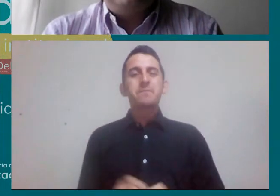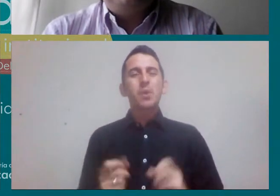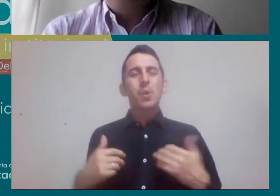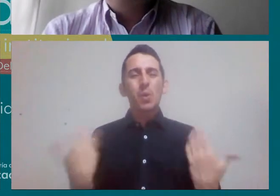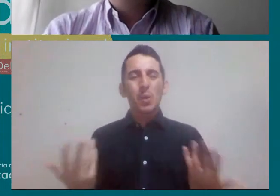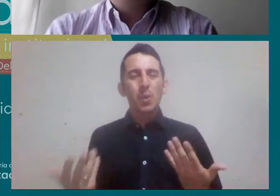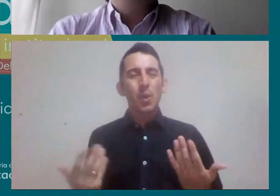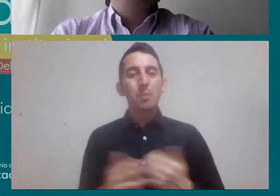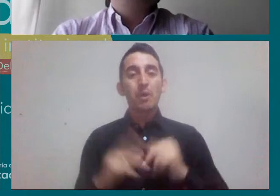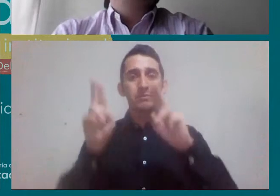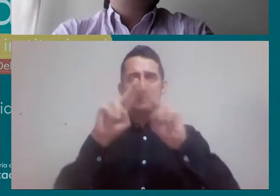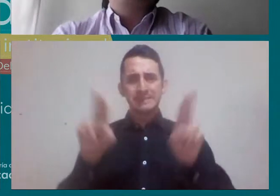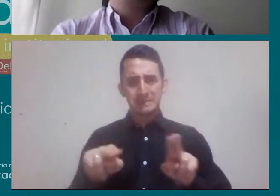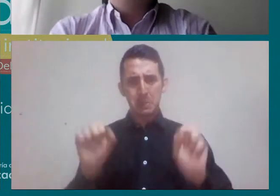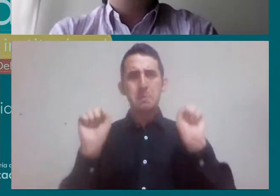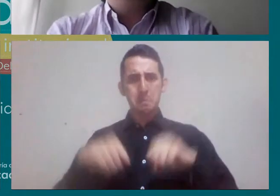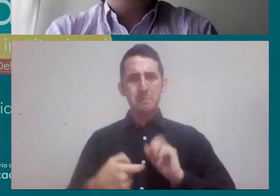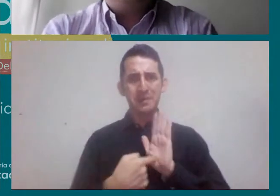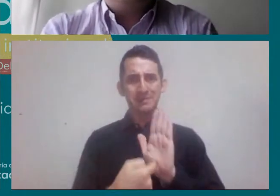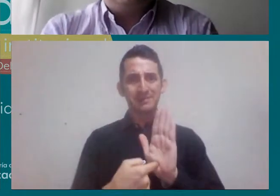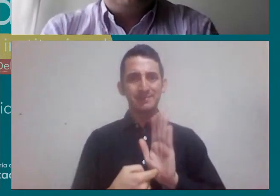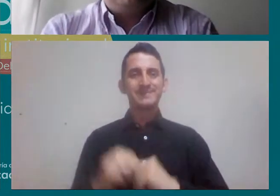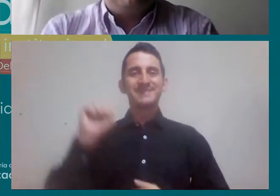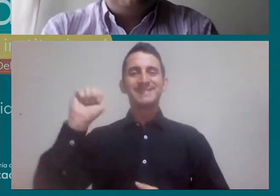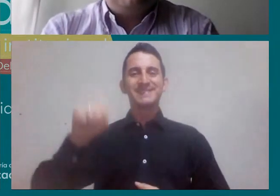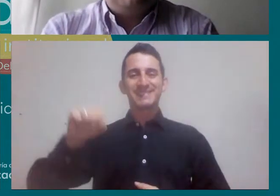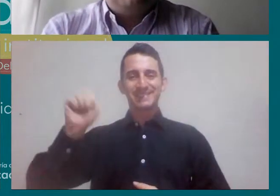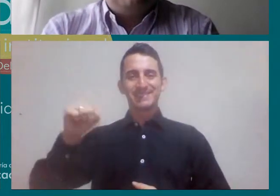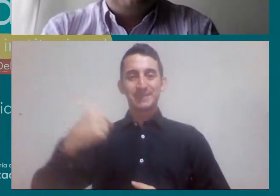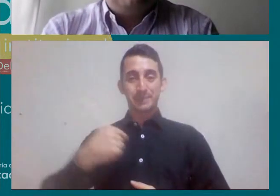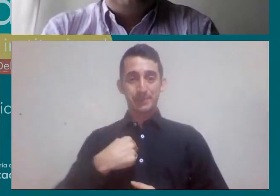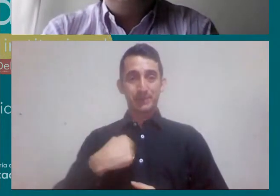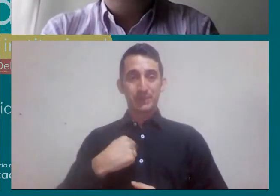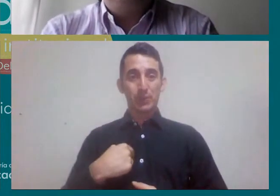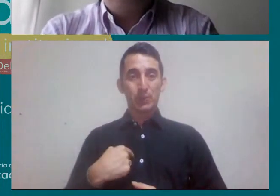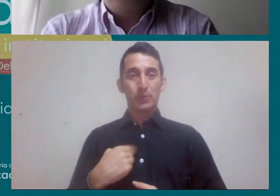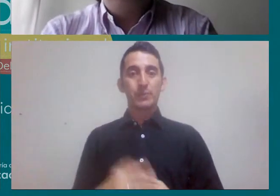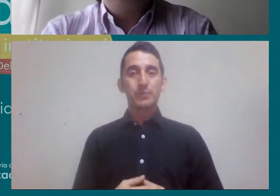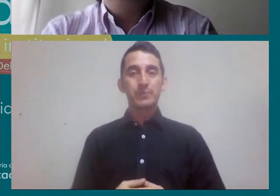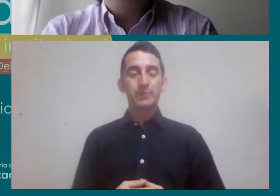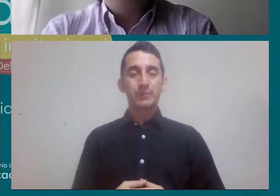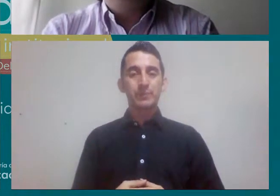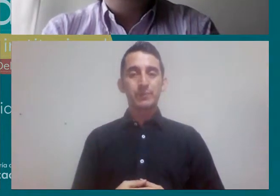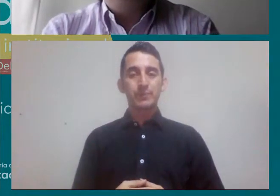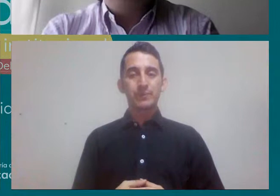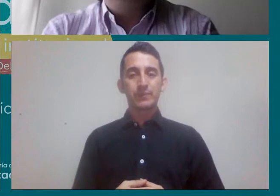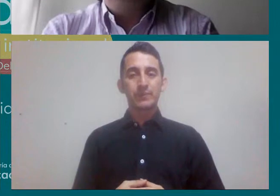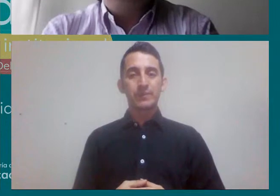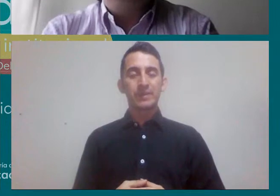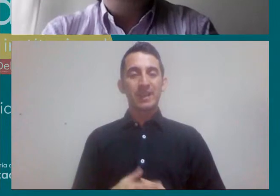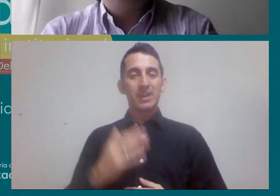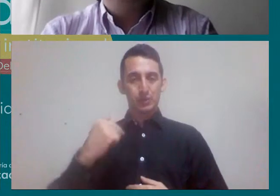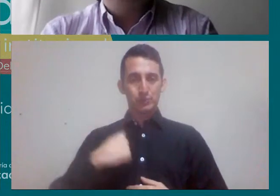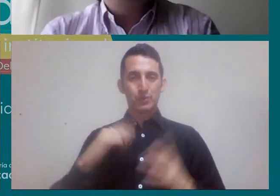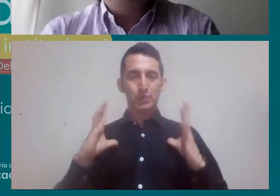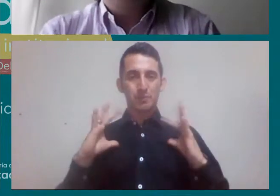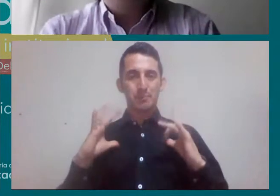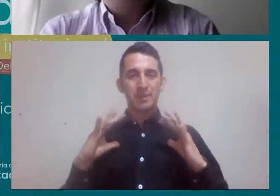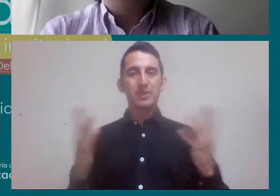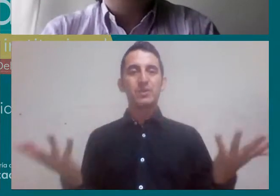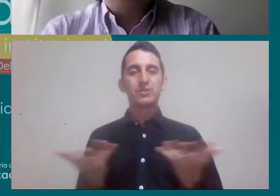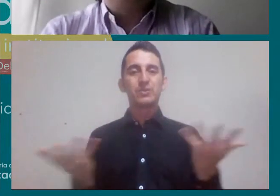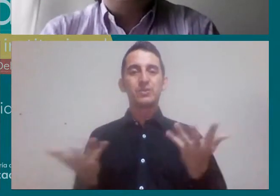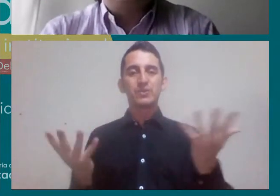por internet se puede todo. Mira, pues aquí sigo. Estoy ahora mismo en medio de vacaciones, porque aquí estamos en